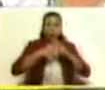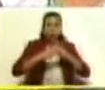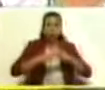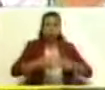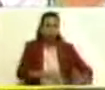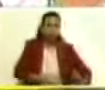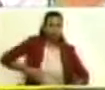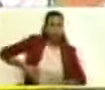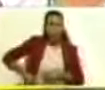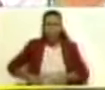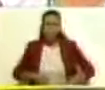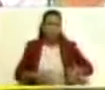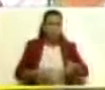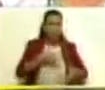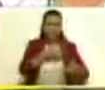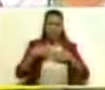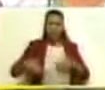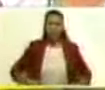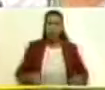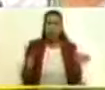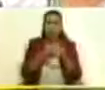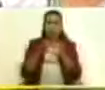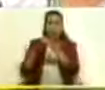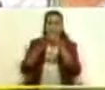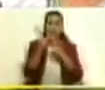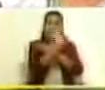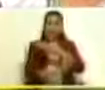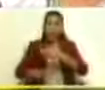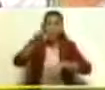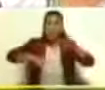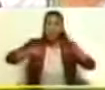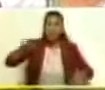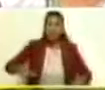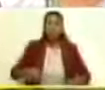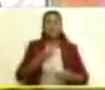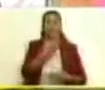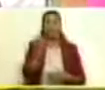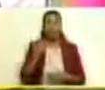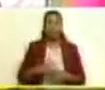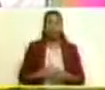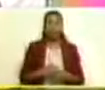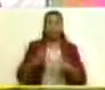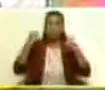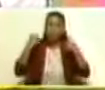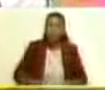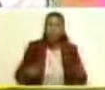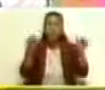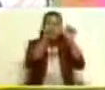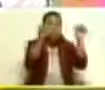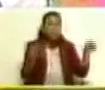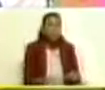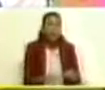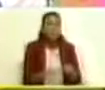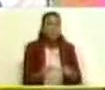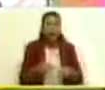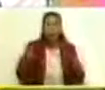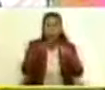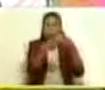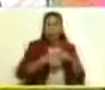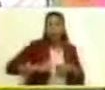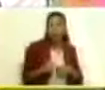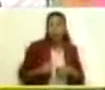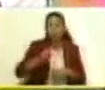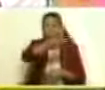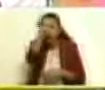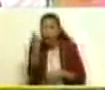Fuerza Armada Nacional Bolivariana y de los organismos de seguridad ciudadana. Establecer el sistema de cuadrantes de paz en la